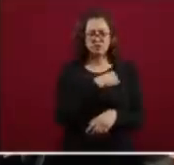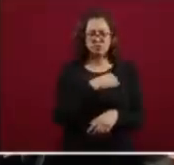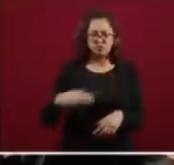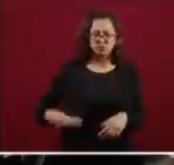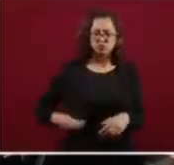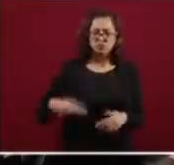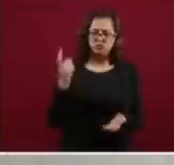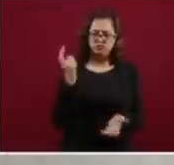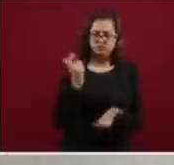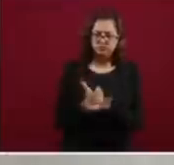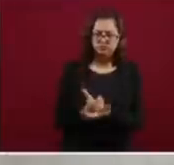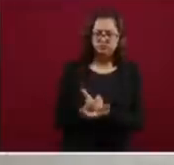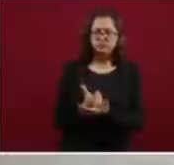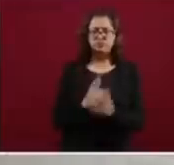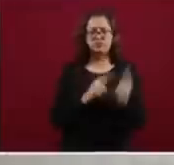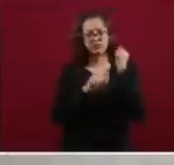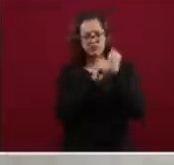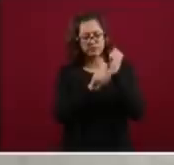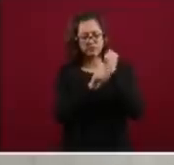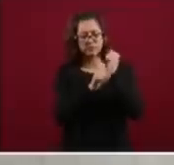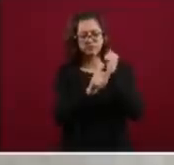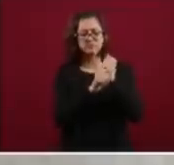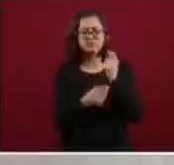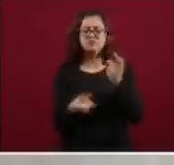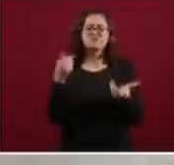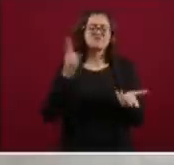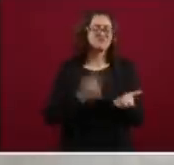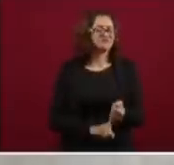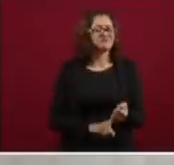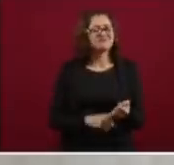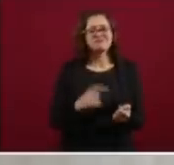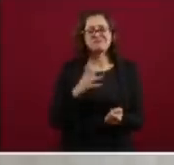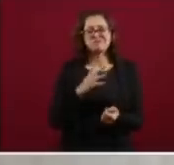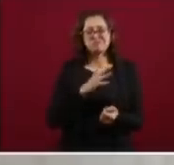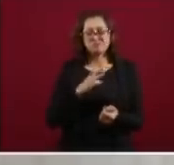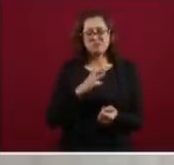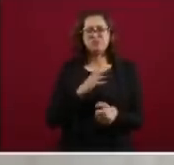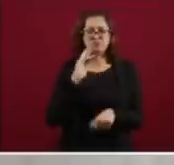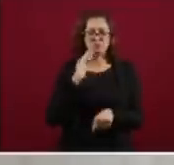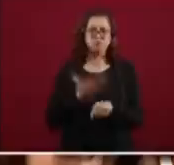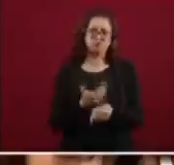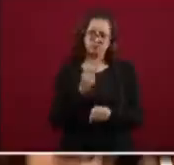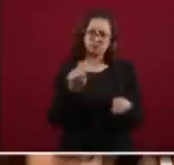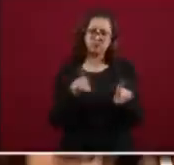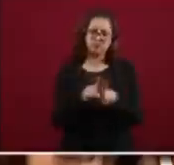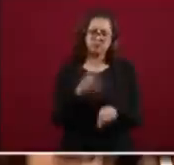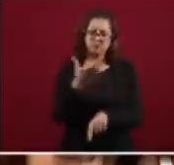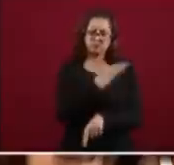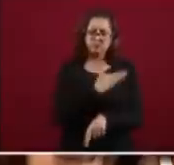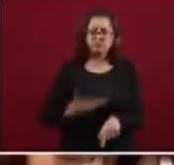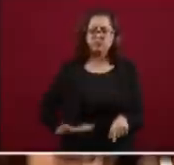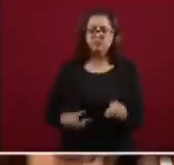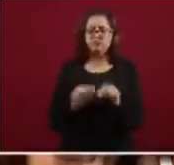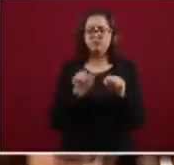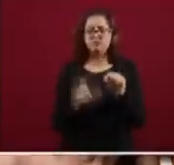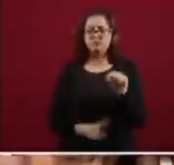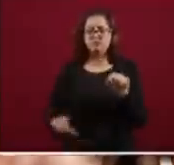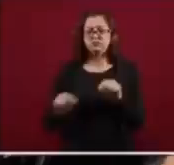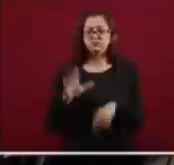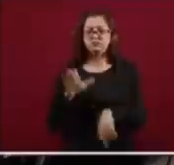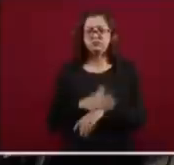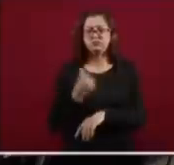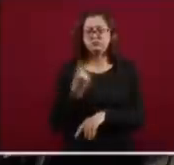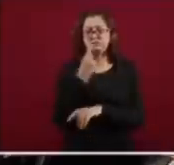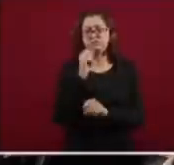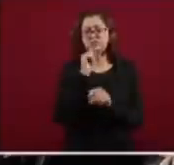son los que pagan este tipo de vehículos si hay una corresponsabilidad de la presidencia de la república y se lo dio también porque el